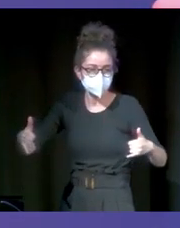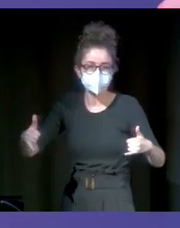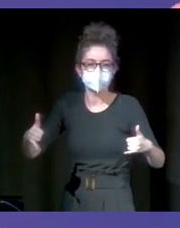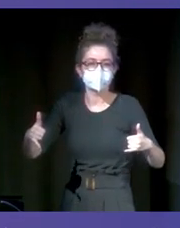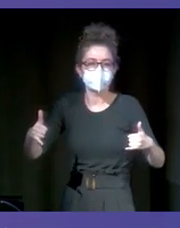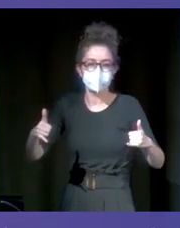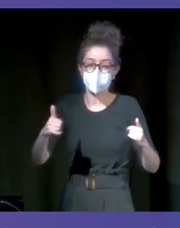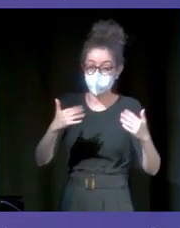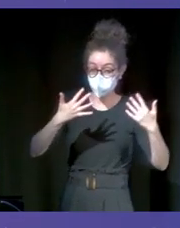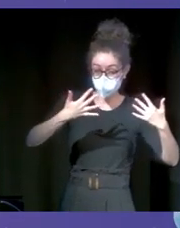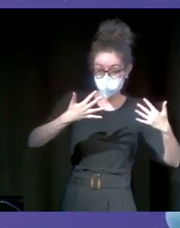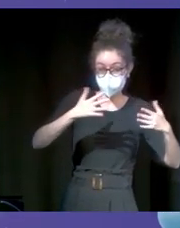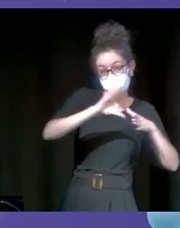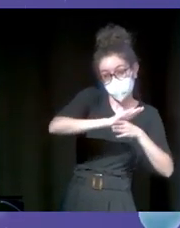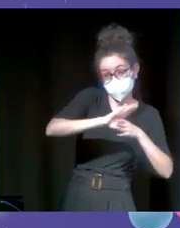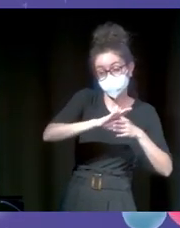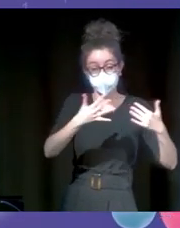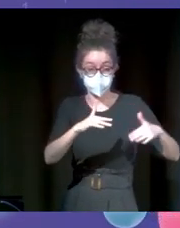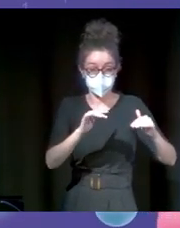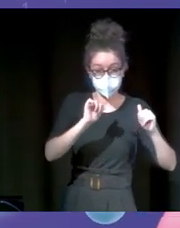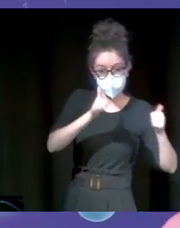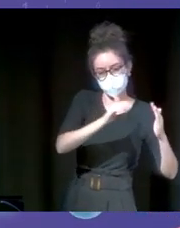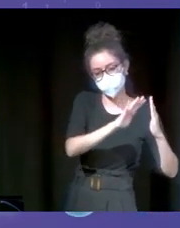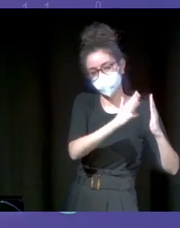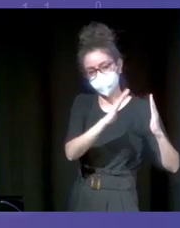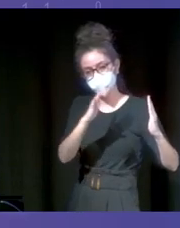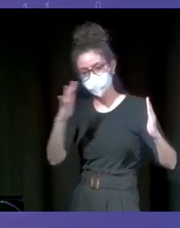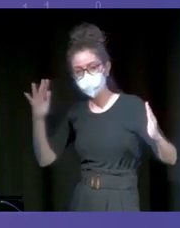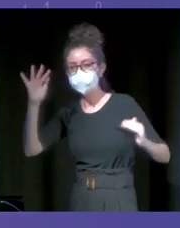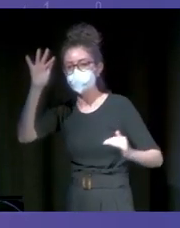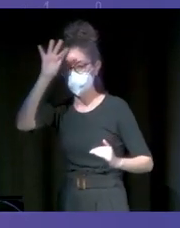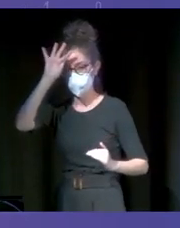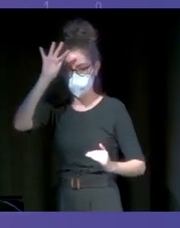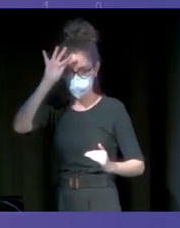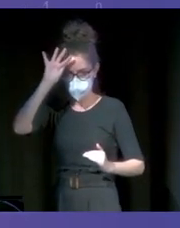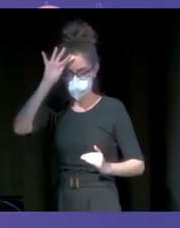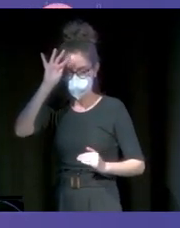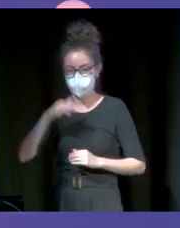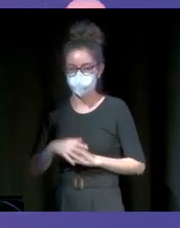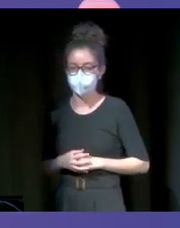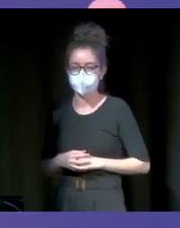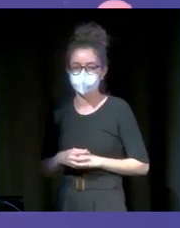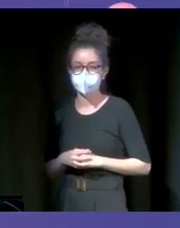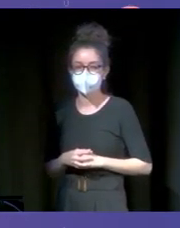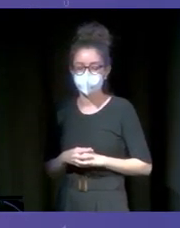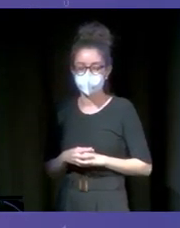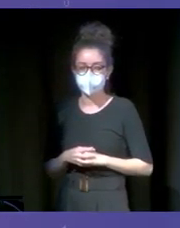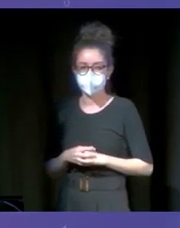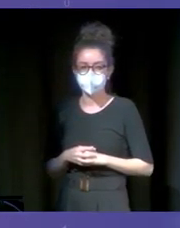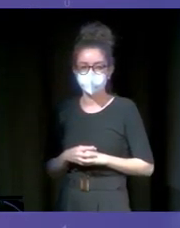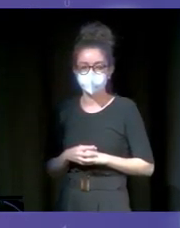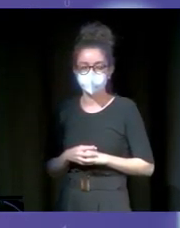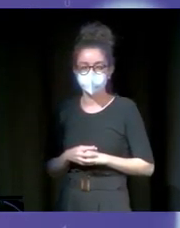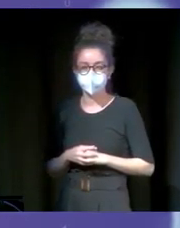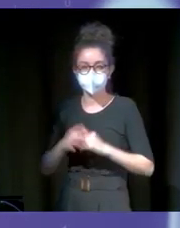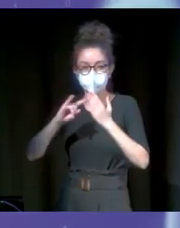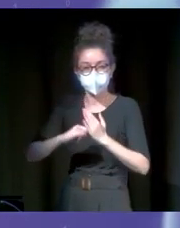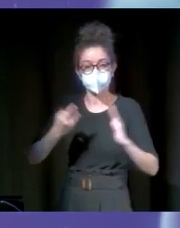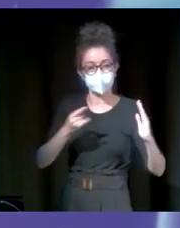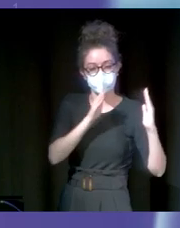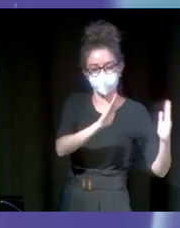miércoles martes miércoles y ya llegamos hasta el domingo bueno éste tecnológica tiene tres